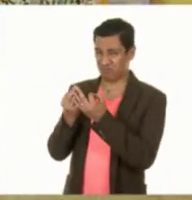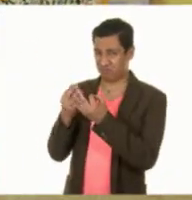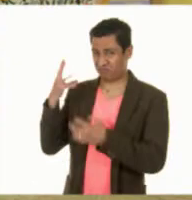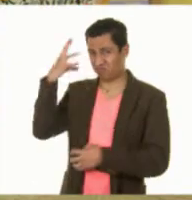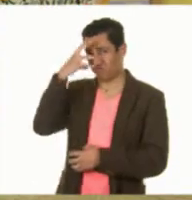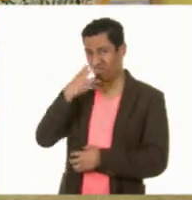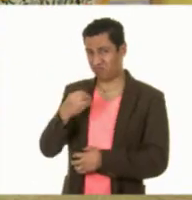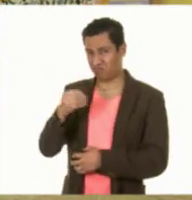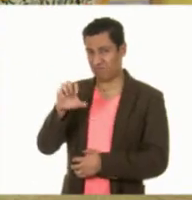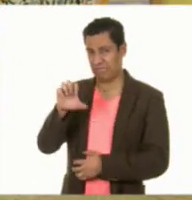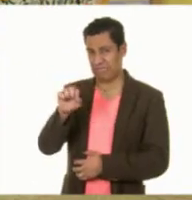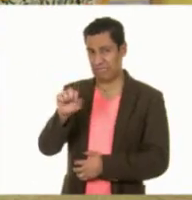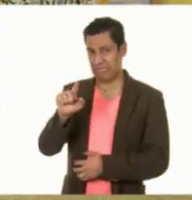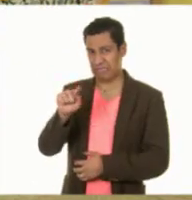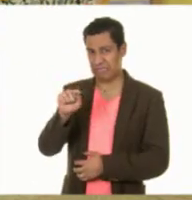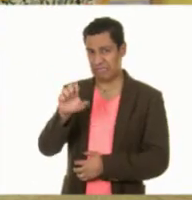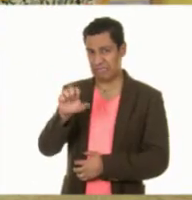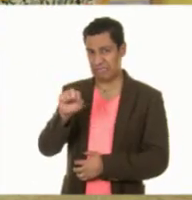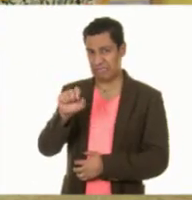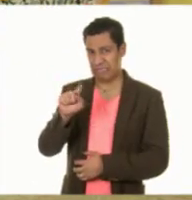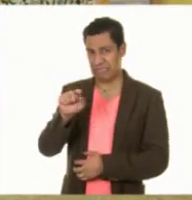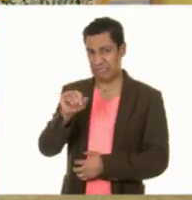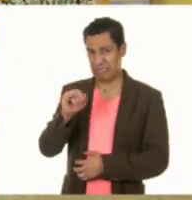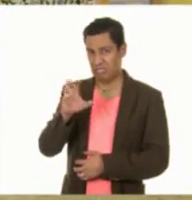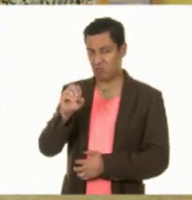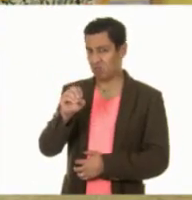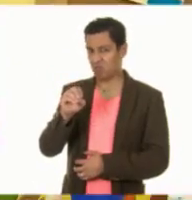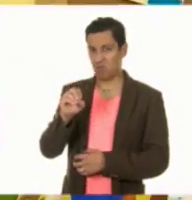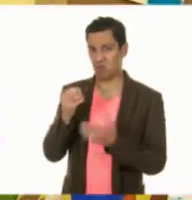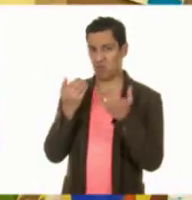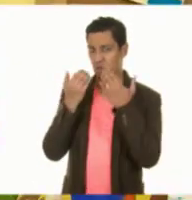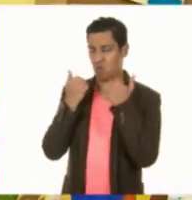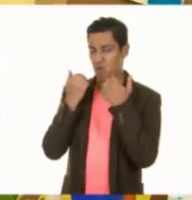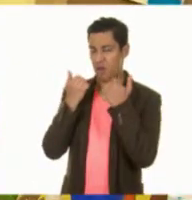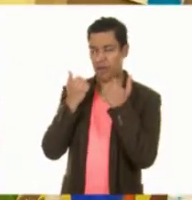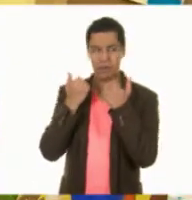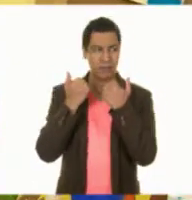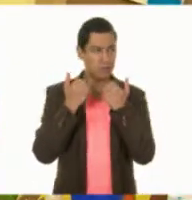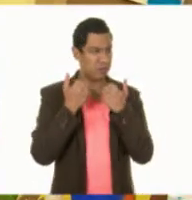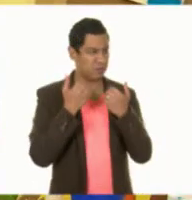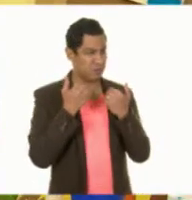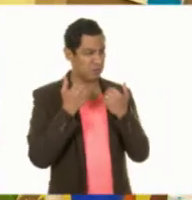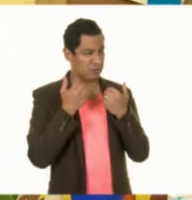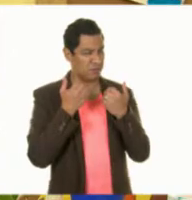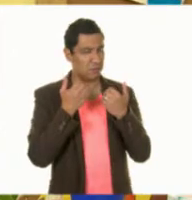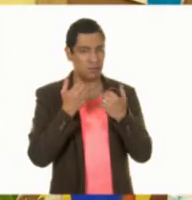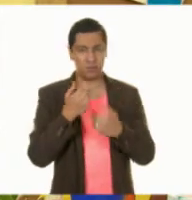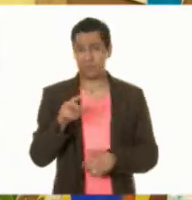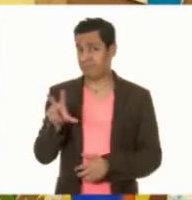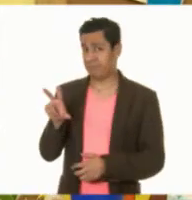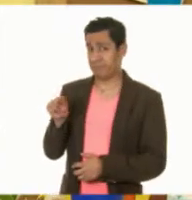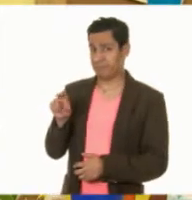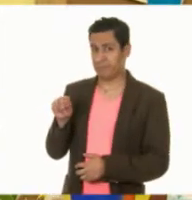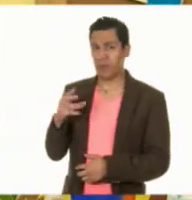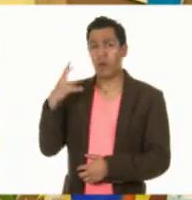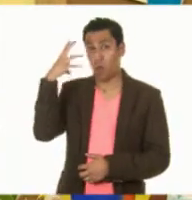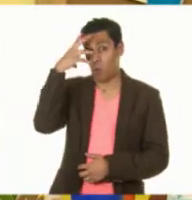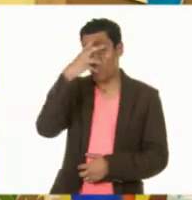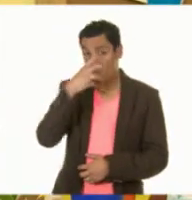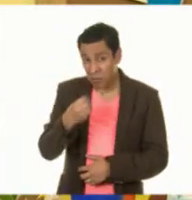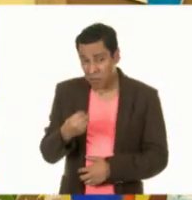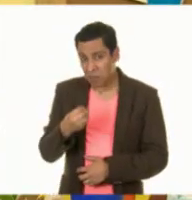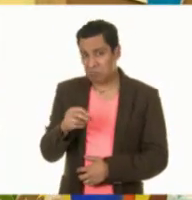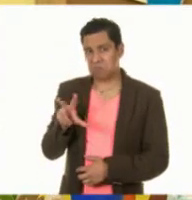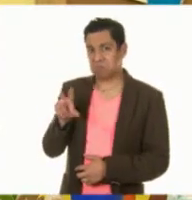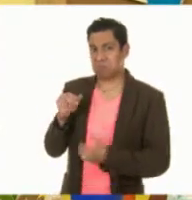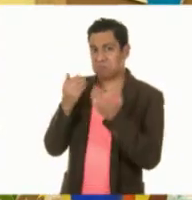¿Estético? Claro que tiene estética. Ay, Ramón, disculpa, pero tengo entendido que la estética es algo bello y pues